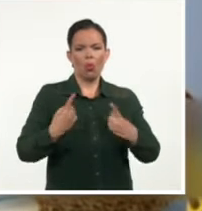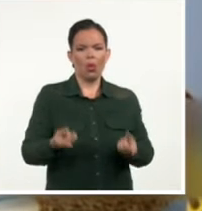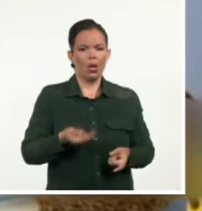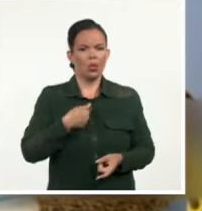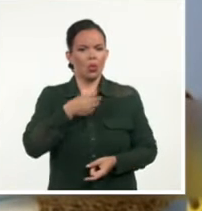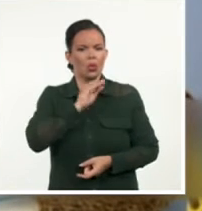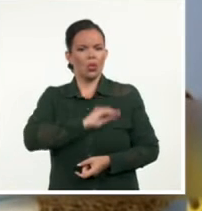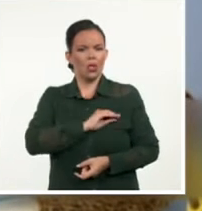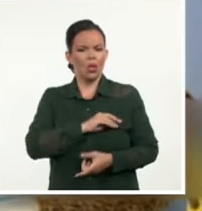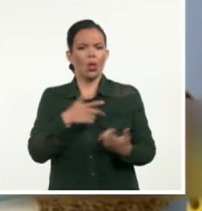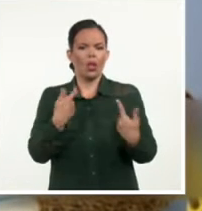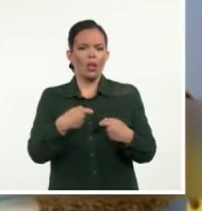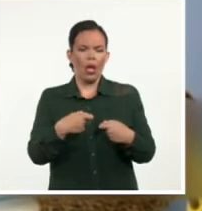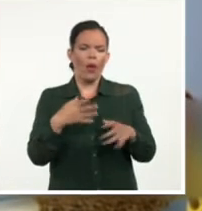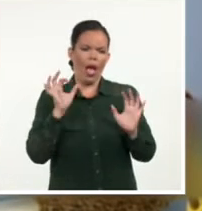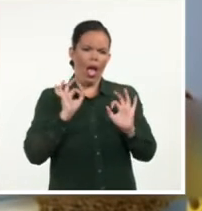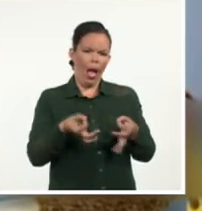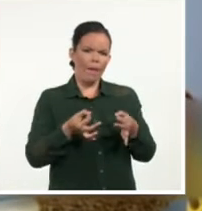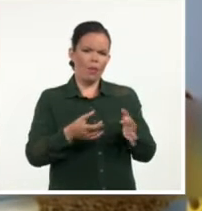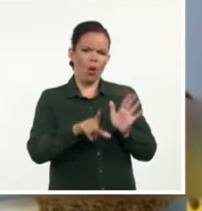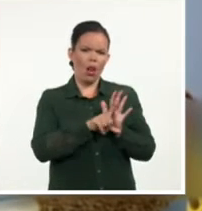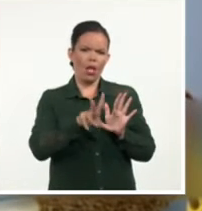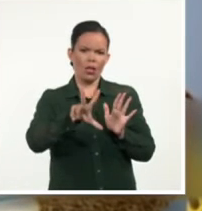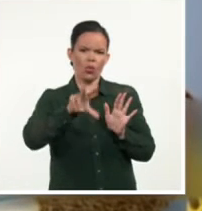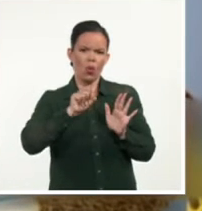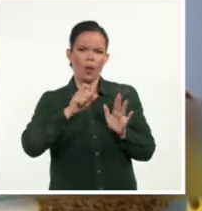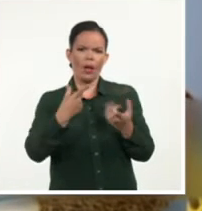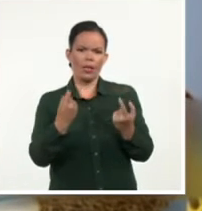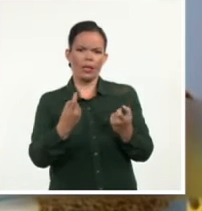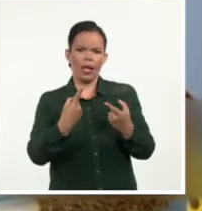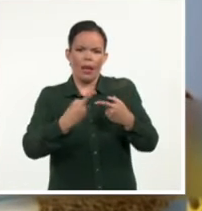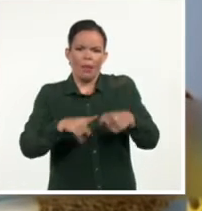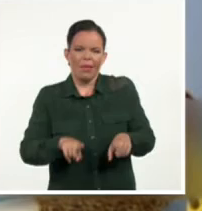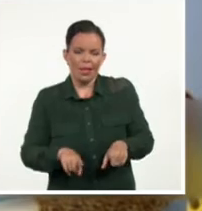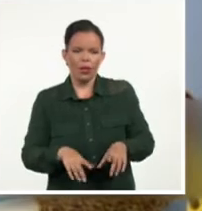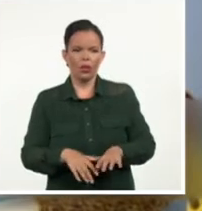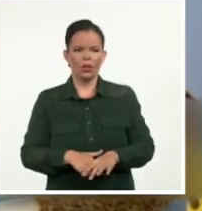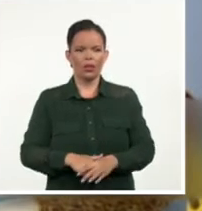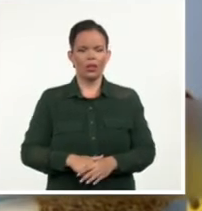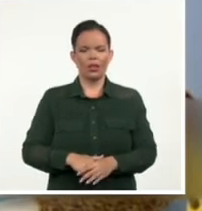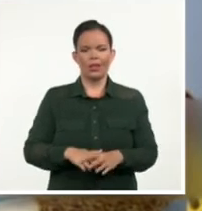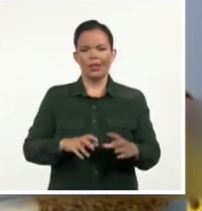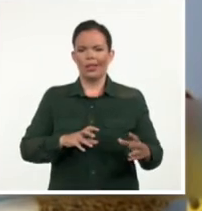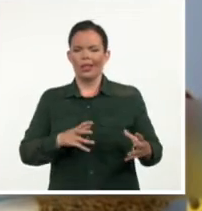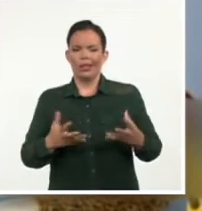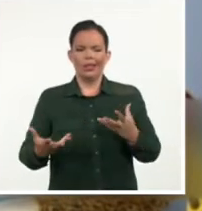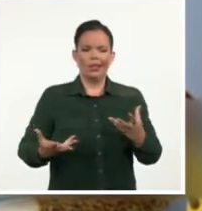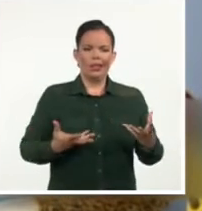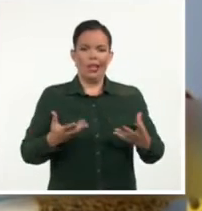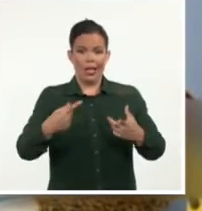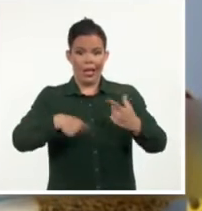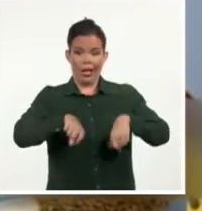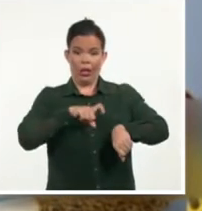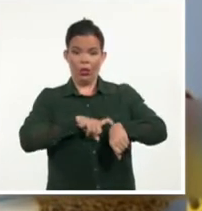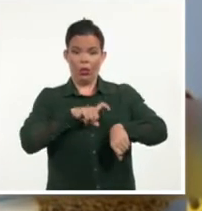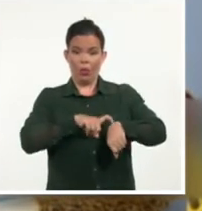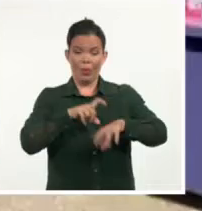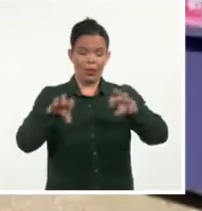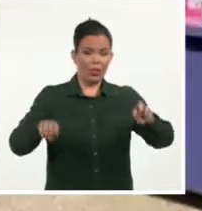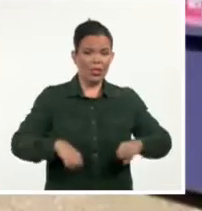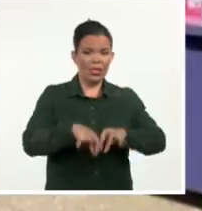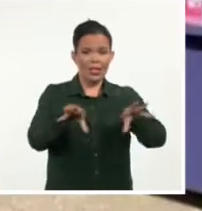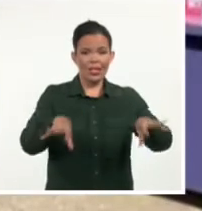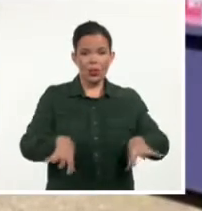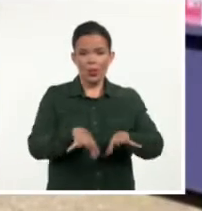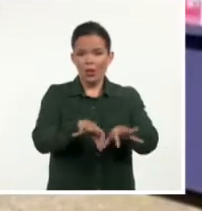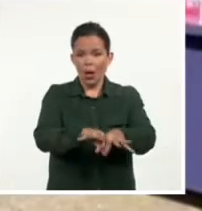nueva constitución es súper importante. Creo que, la idea de gestar la nación en un momento de mucha crisis en nuestro